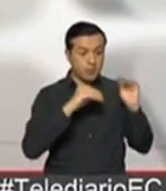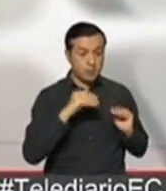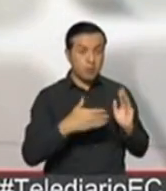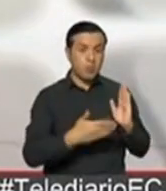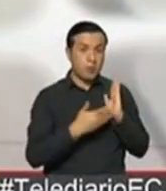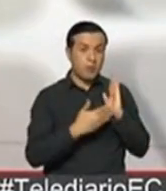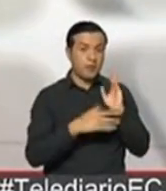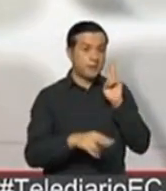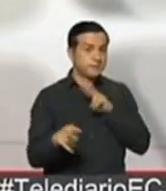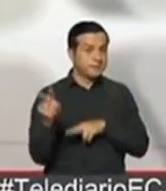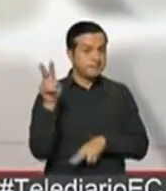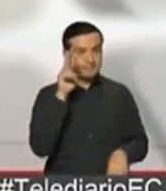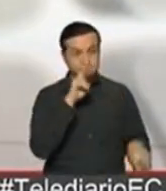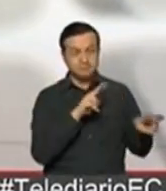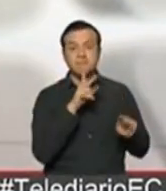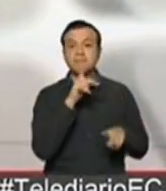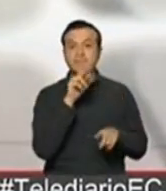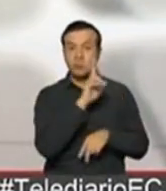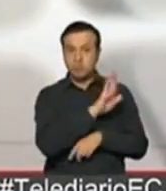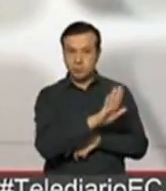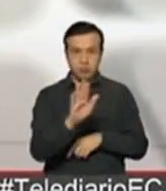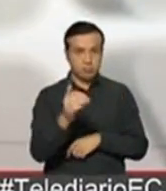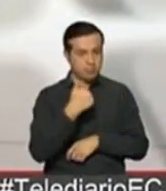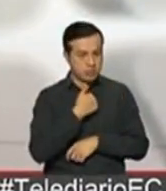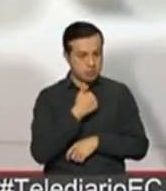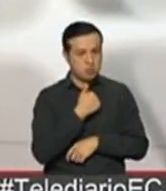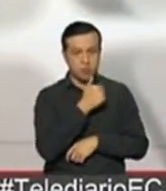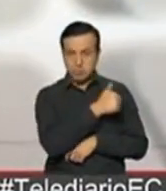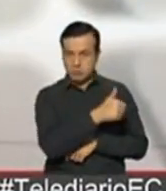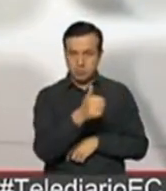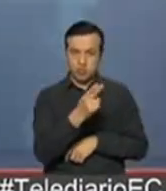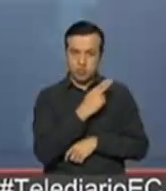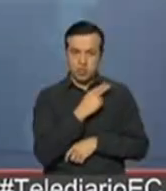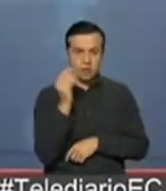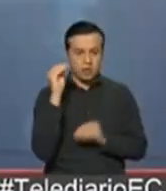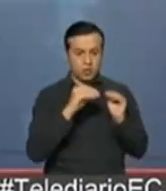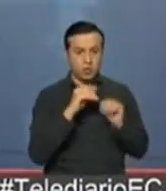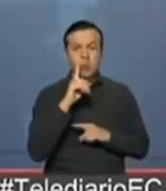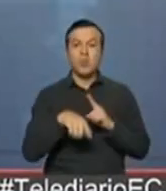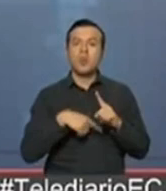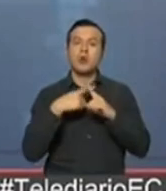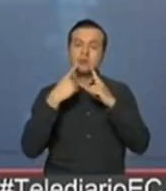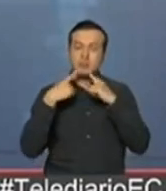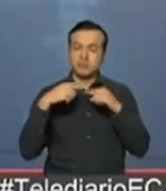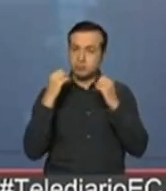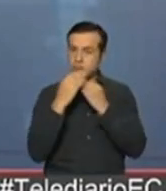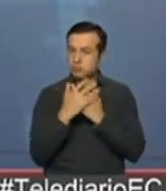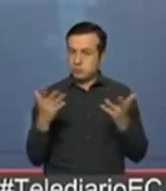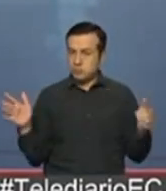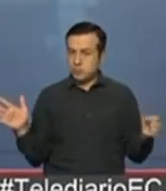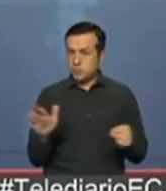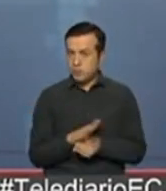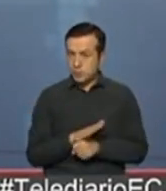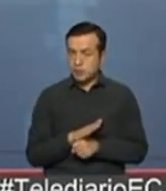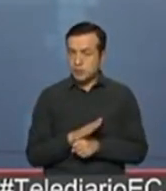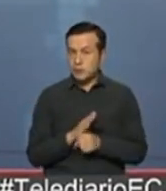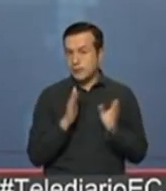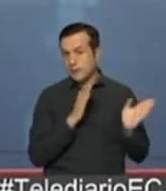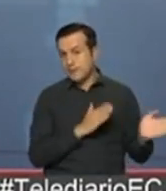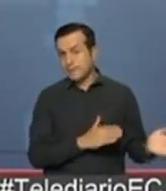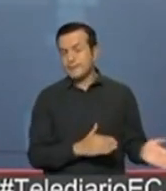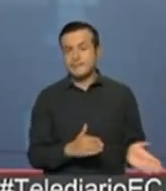modelo de evaluación fue algo hecho con las universidades se entregaría entonces para cuando esta evaluación y acreditación estaba precisamente